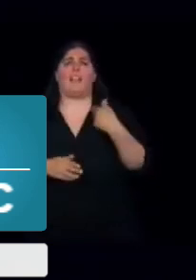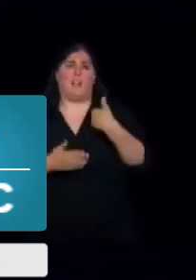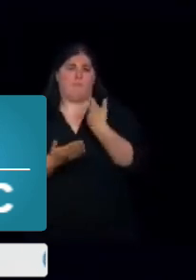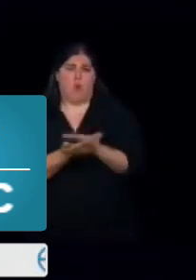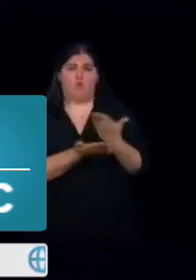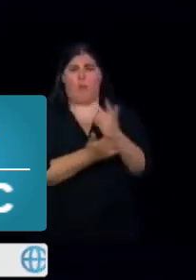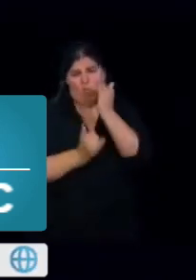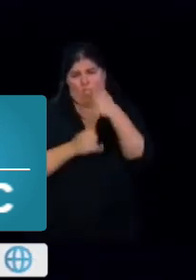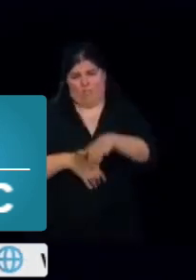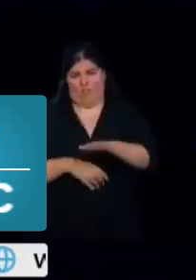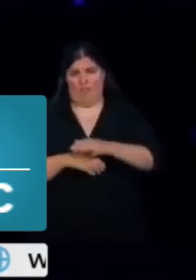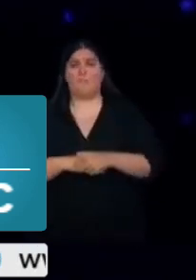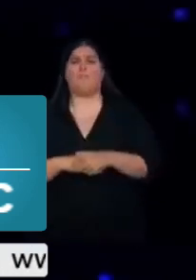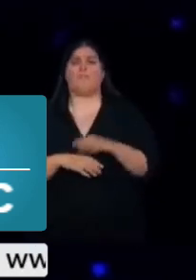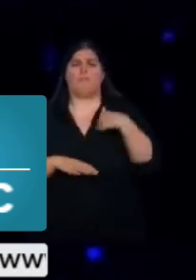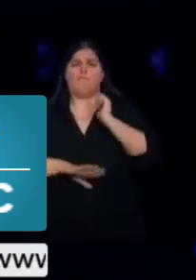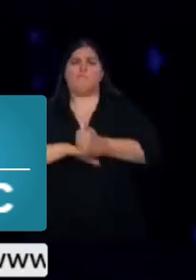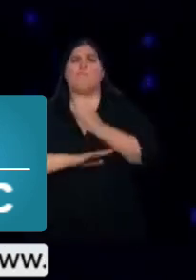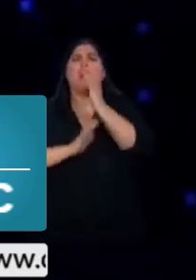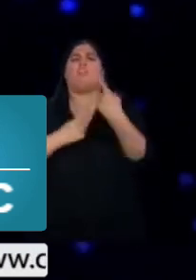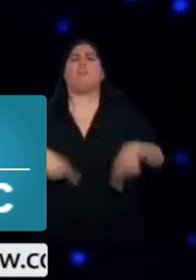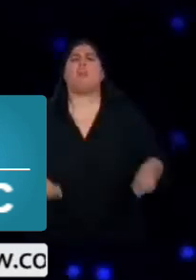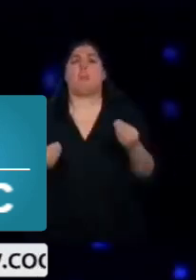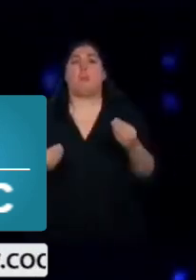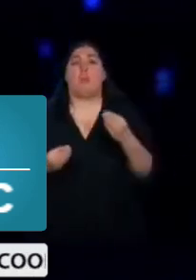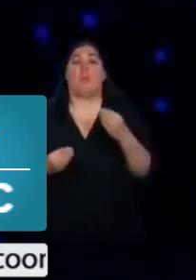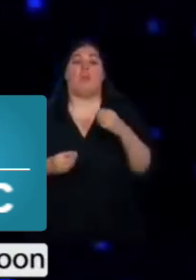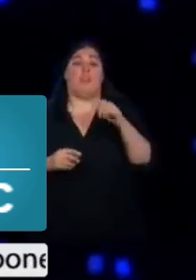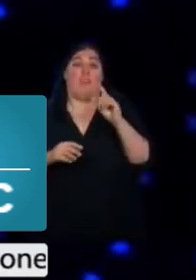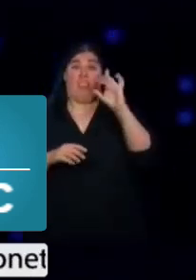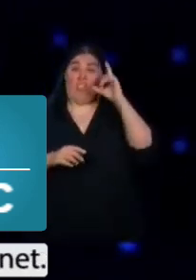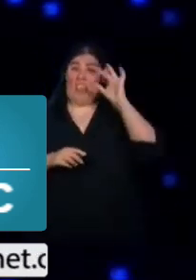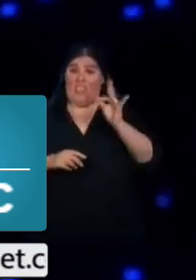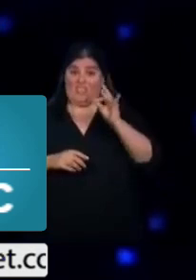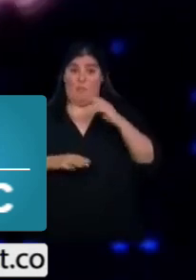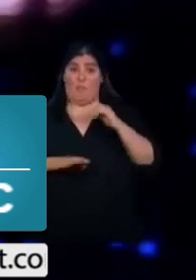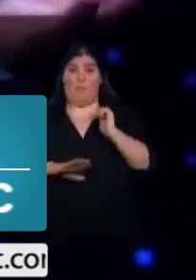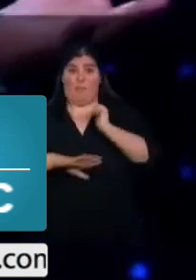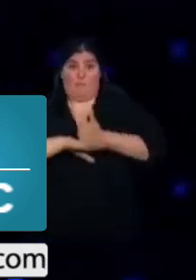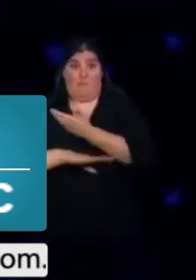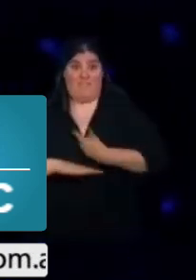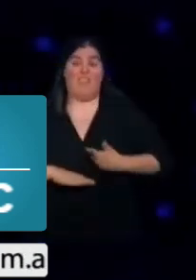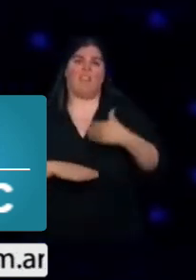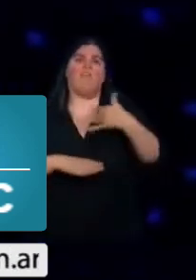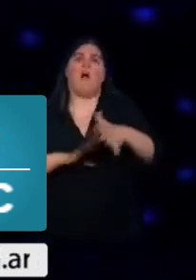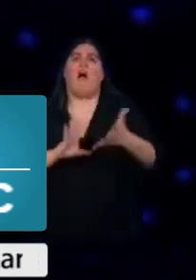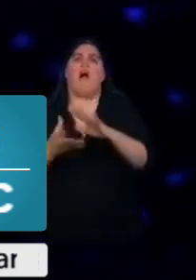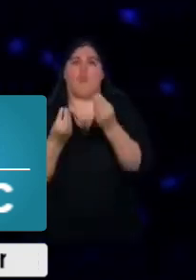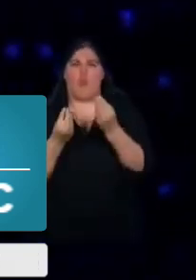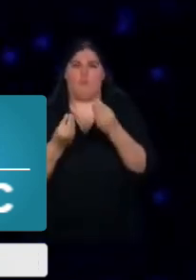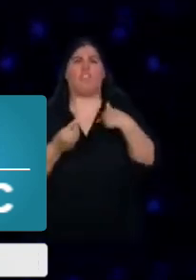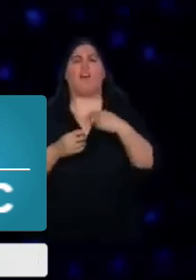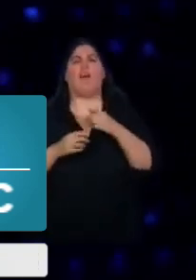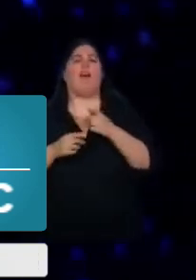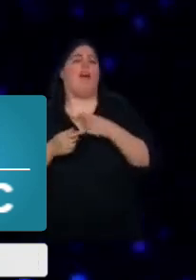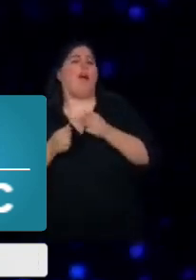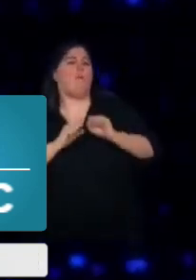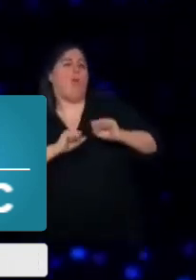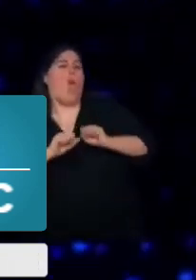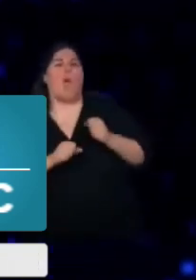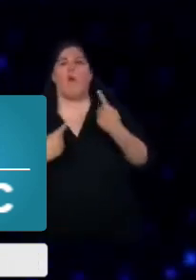eh Ahora una gran expectativa de lo que pueda suceder en la gente pero también en los propios políticos o quiénes o